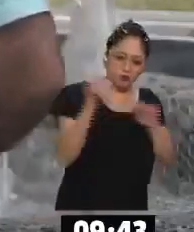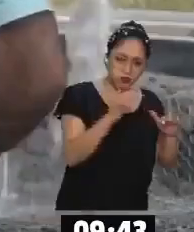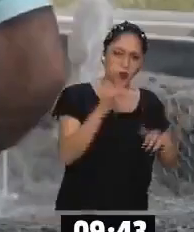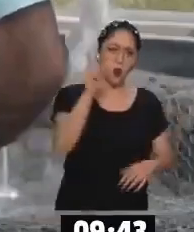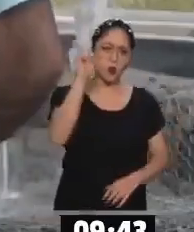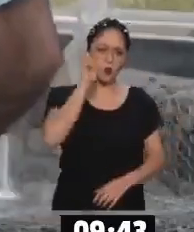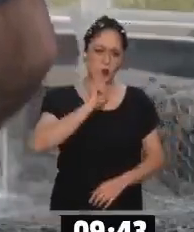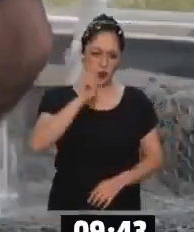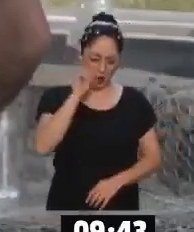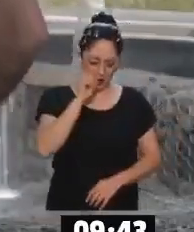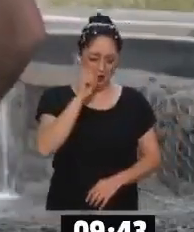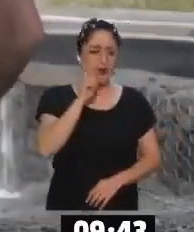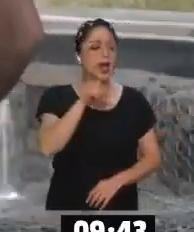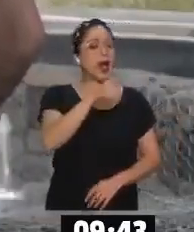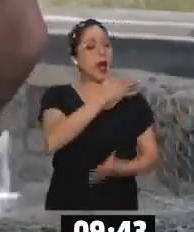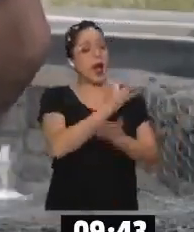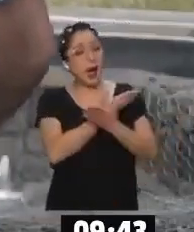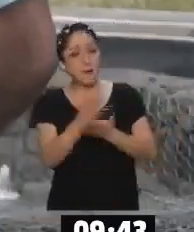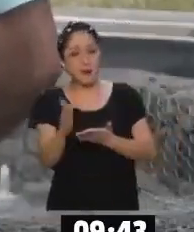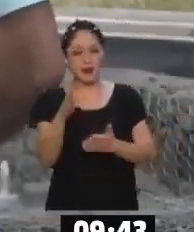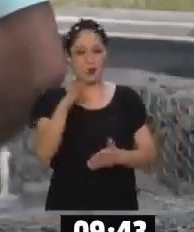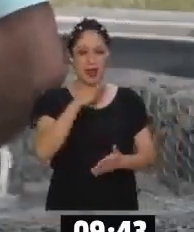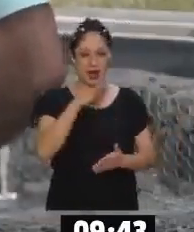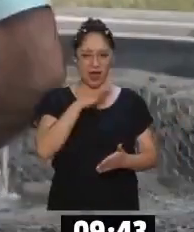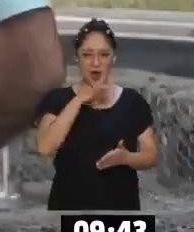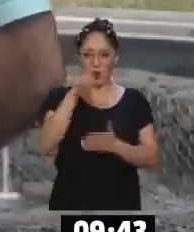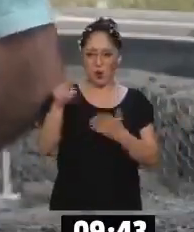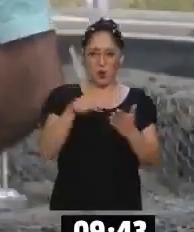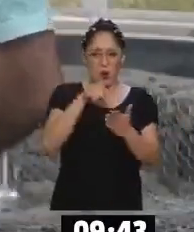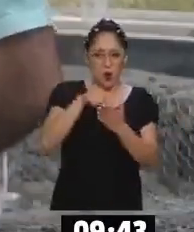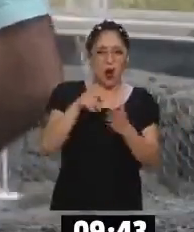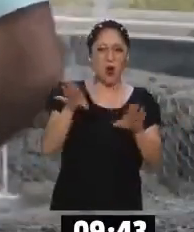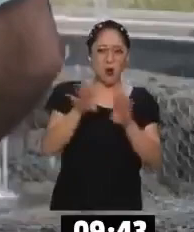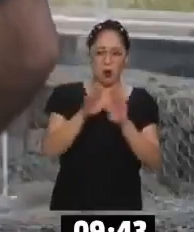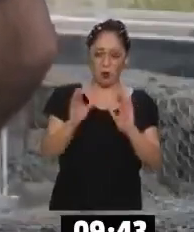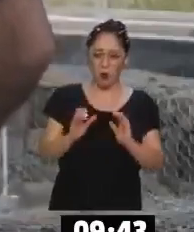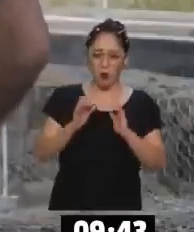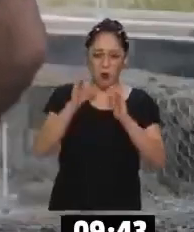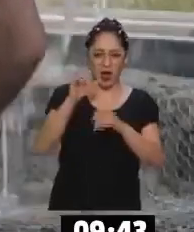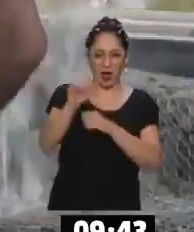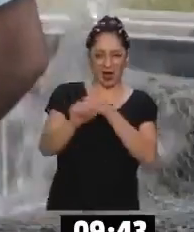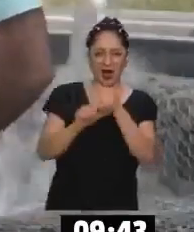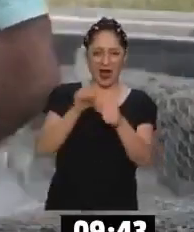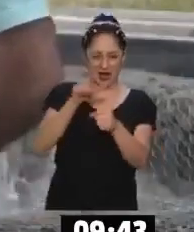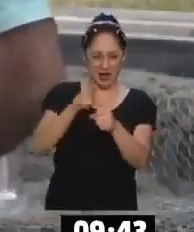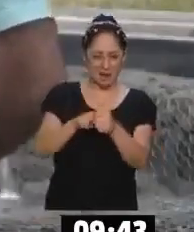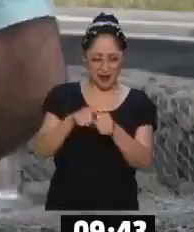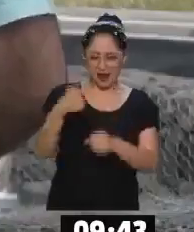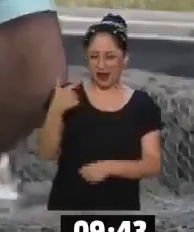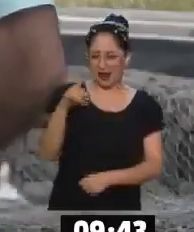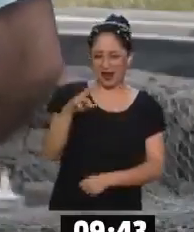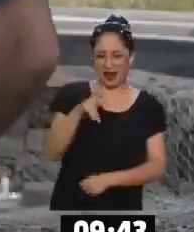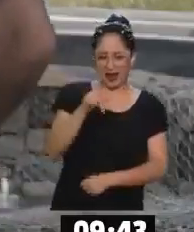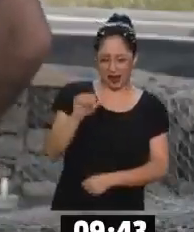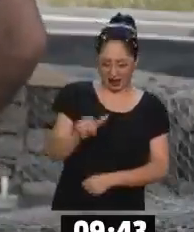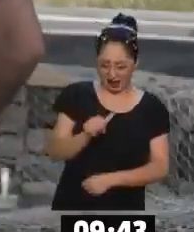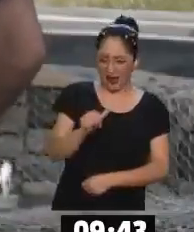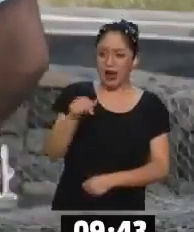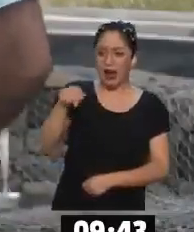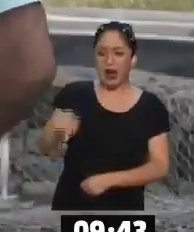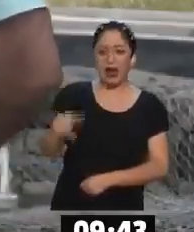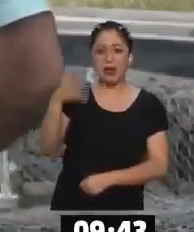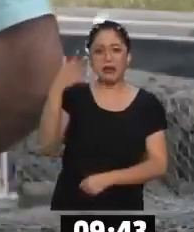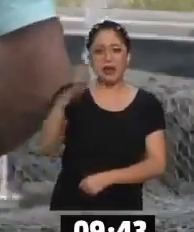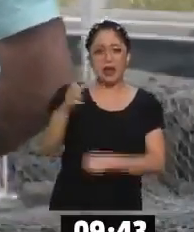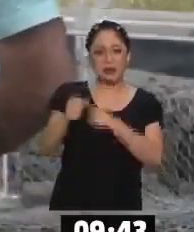granja interactiva, que también estos dos elementos particularmente ya tienen 10 años que se construyeron en